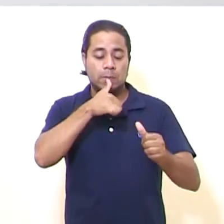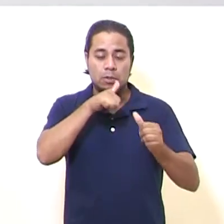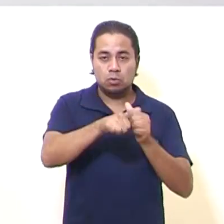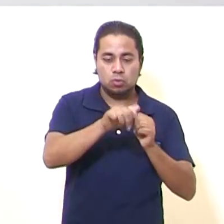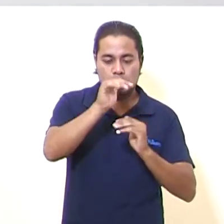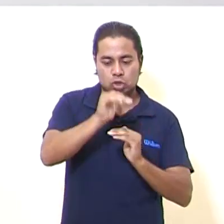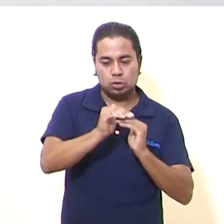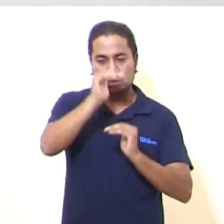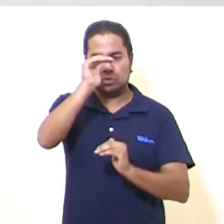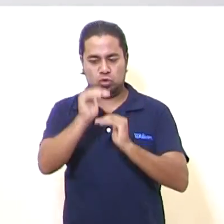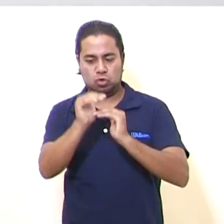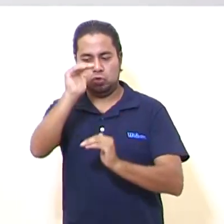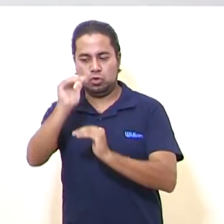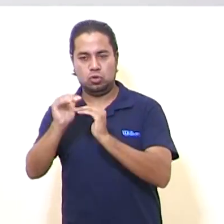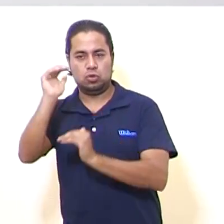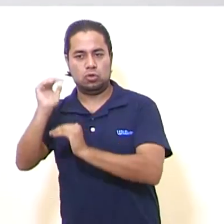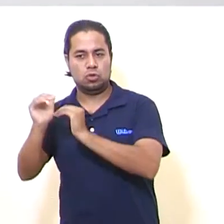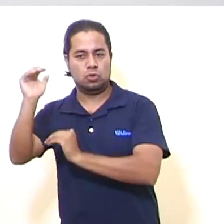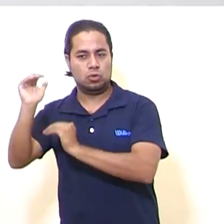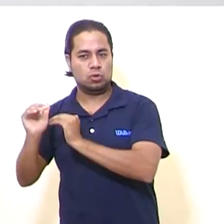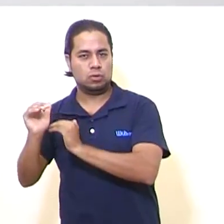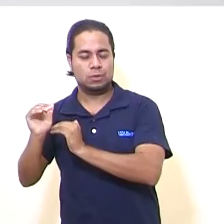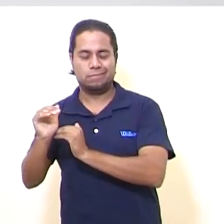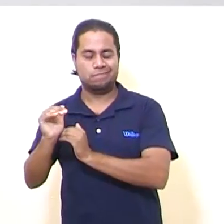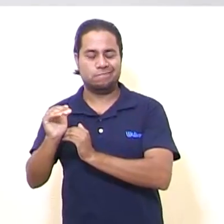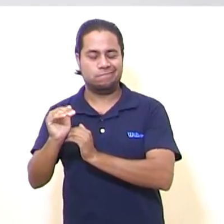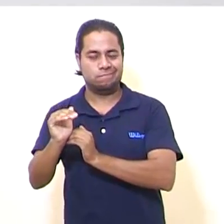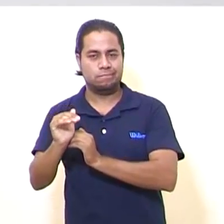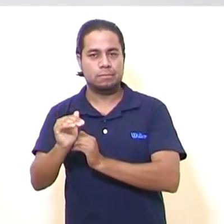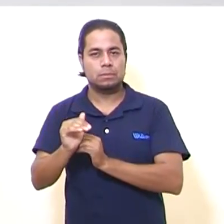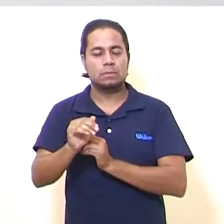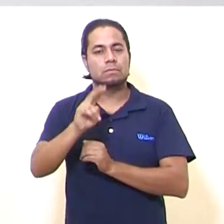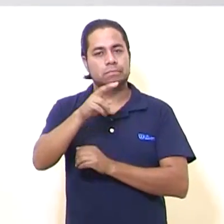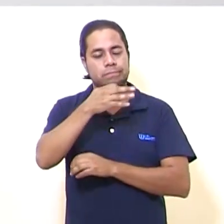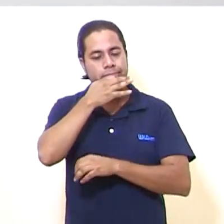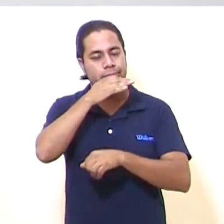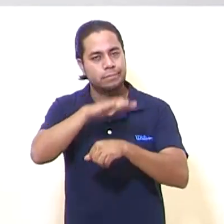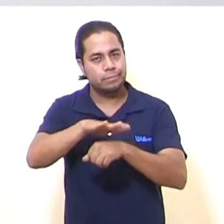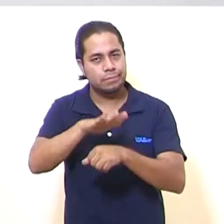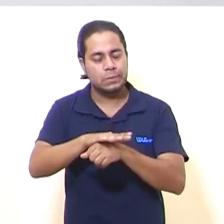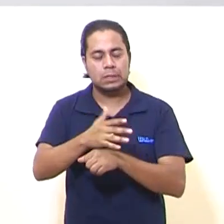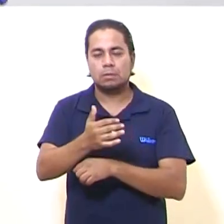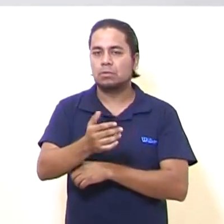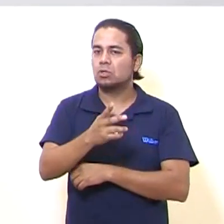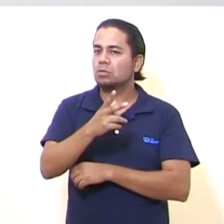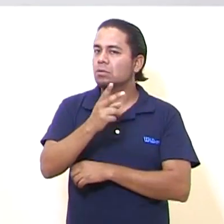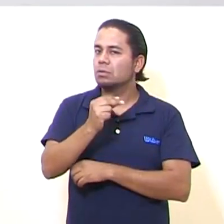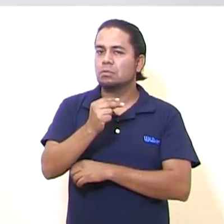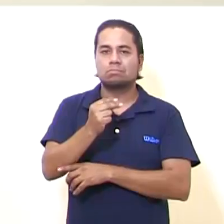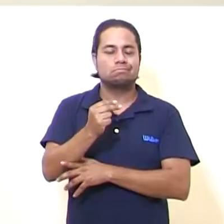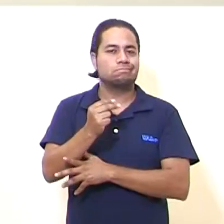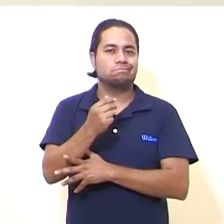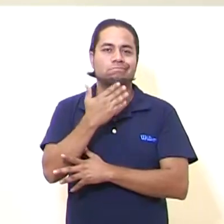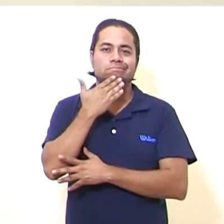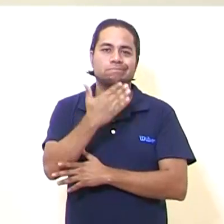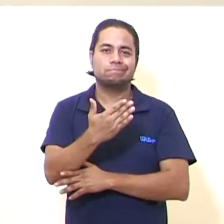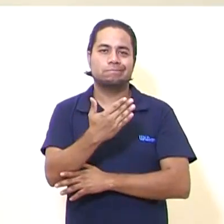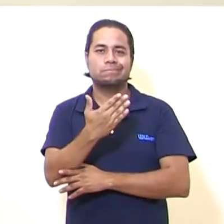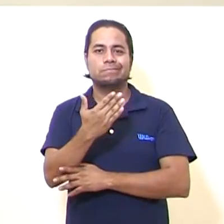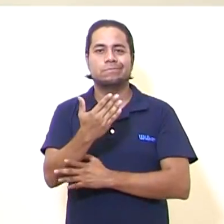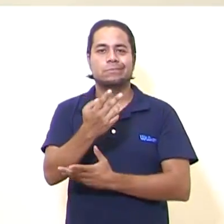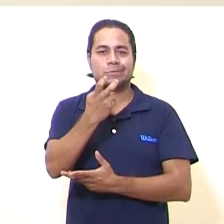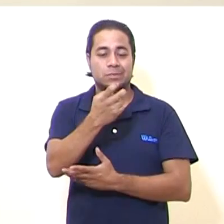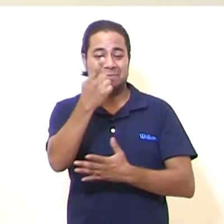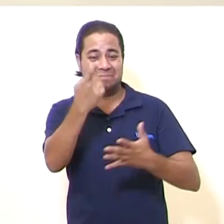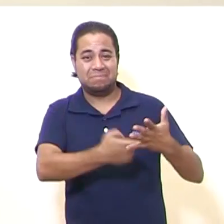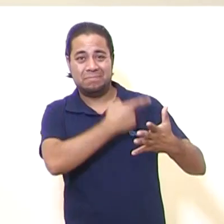mayúsculas con minúsculas. Y eso, déjame decirte que también no está bien. Vamos a